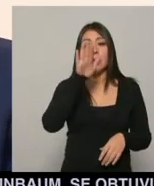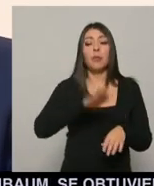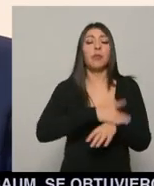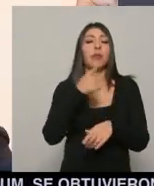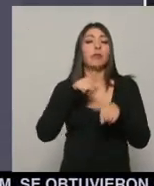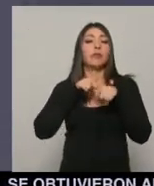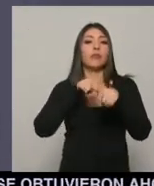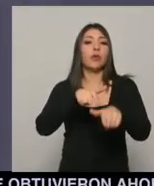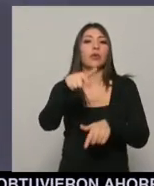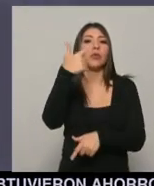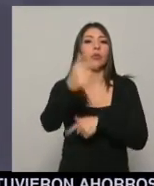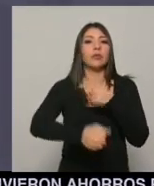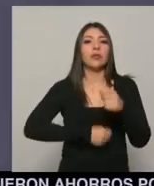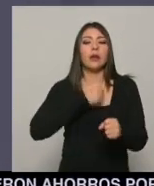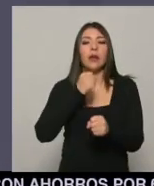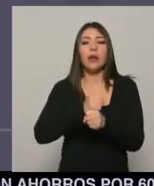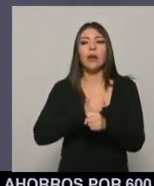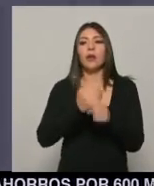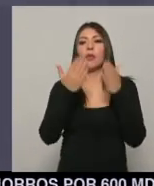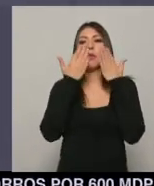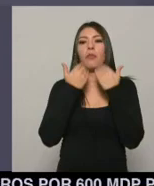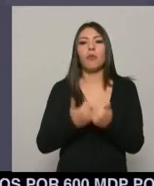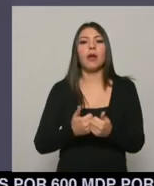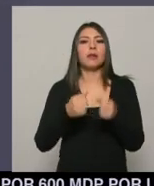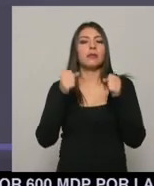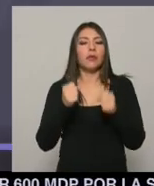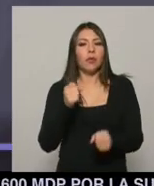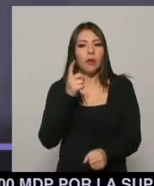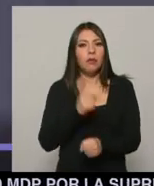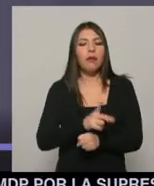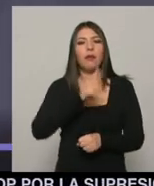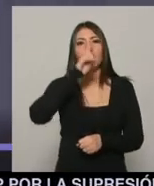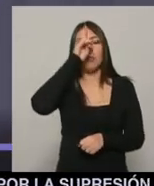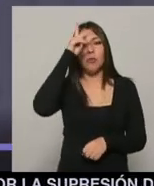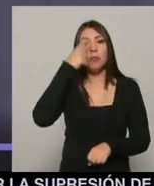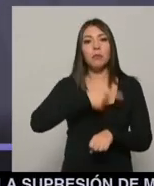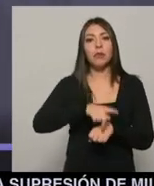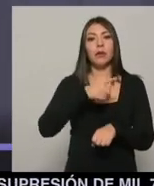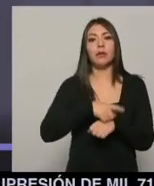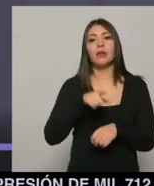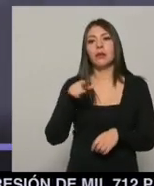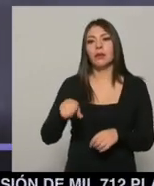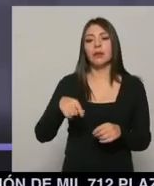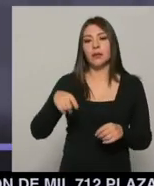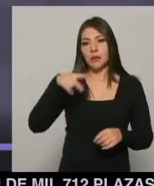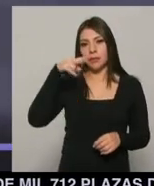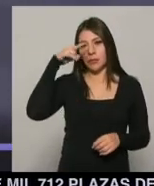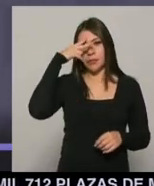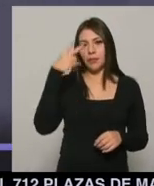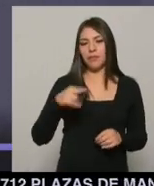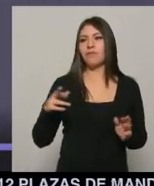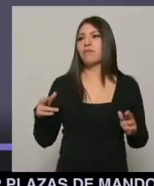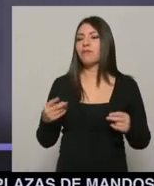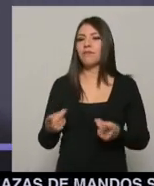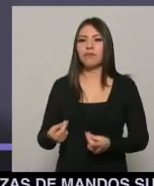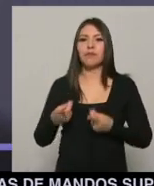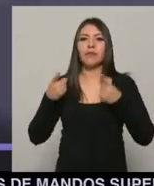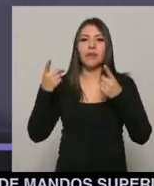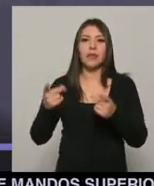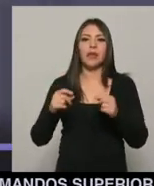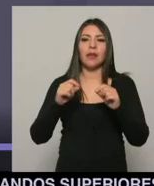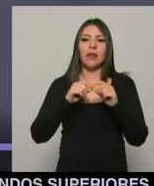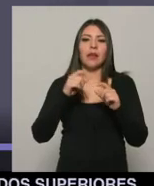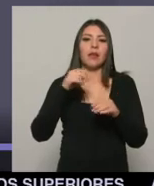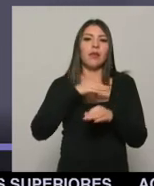años de violencia e inseguridad donde el Estado le cedió territorios completos, municipios, estados, a